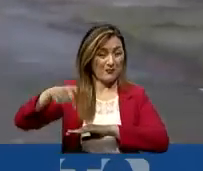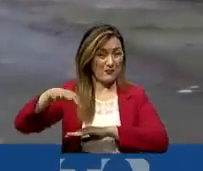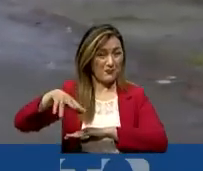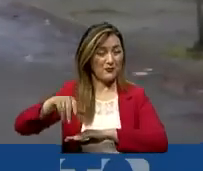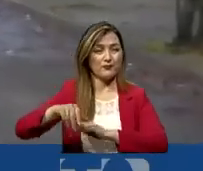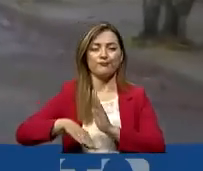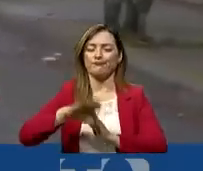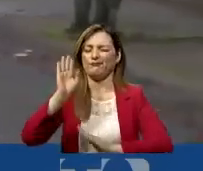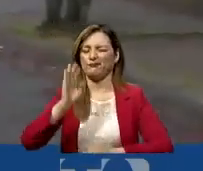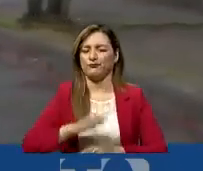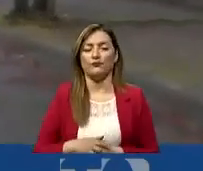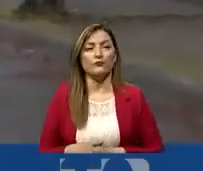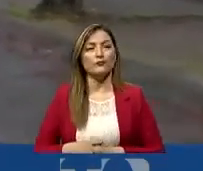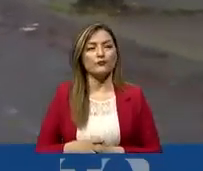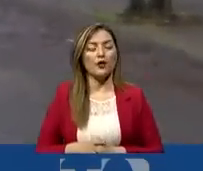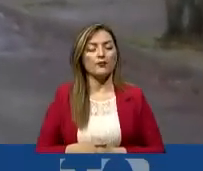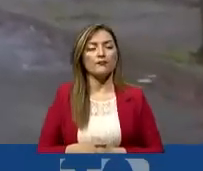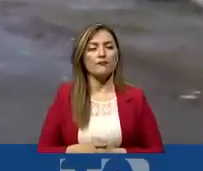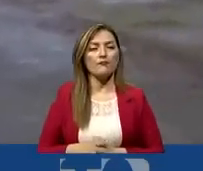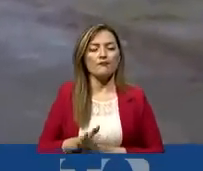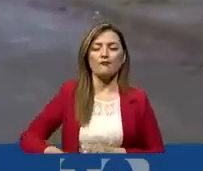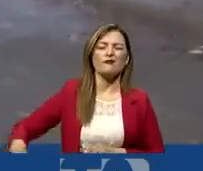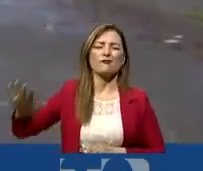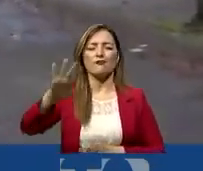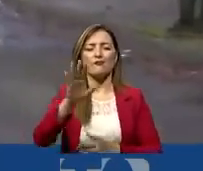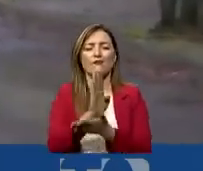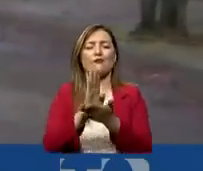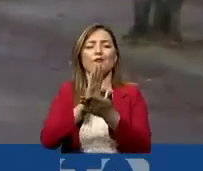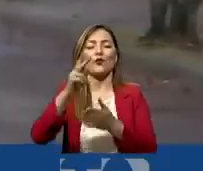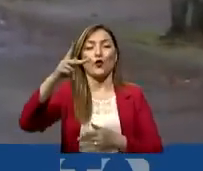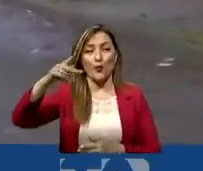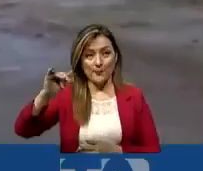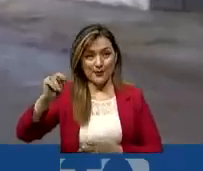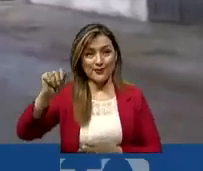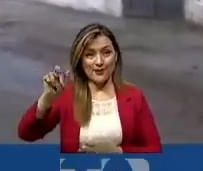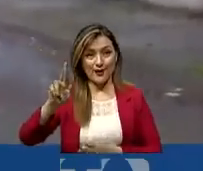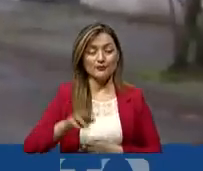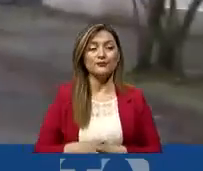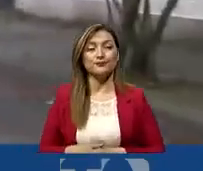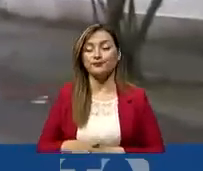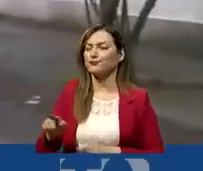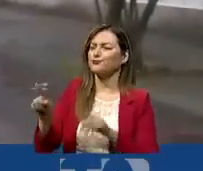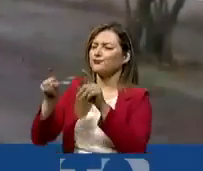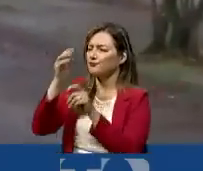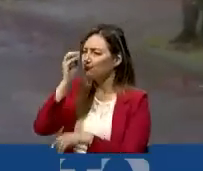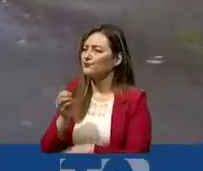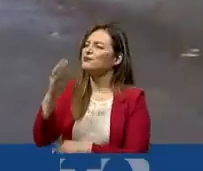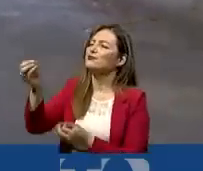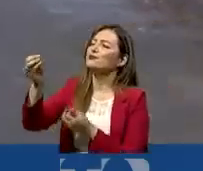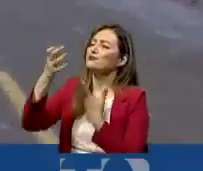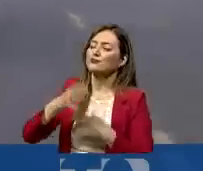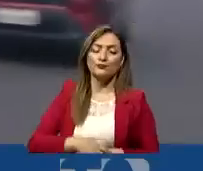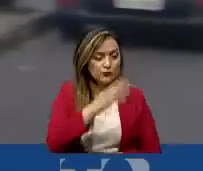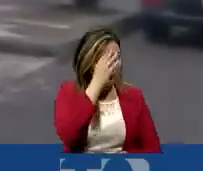encontramos, sean hechos delictivos, sino que en todo el Pinar. Y justamente Frank nos los va a contar. ¿Cómo está? Muy buenos días. Buen día, gracias por estar